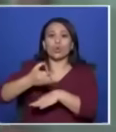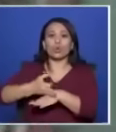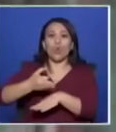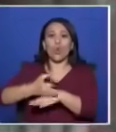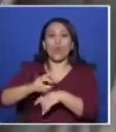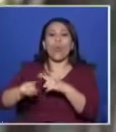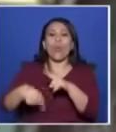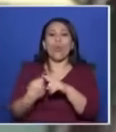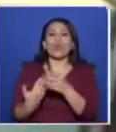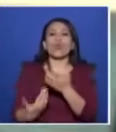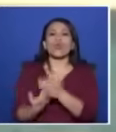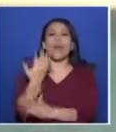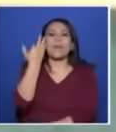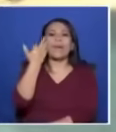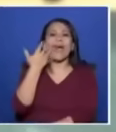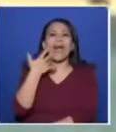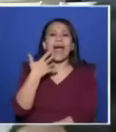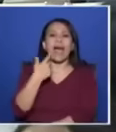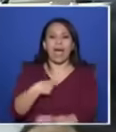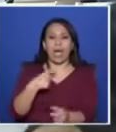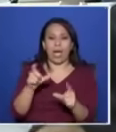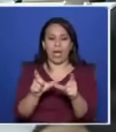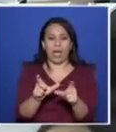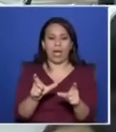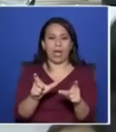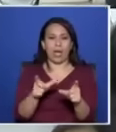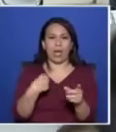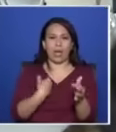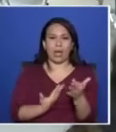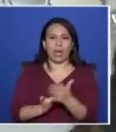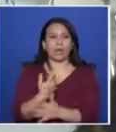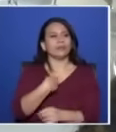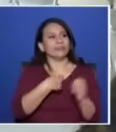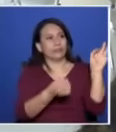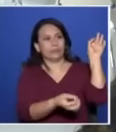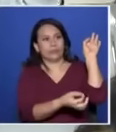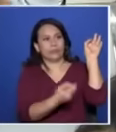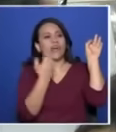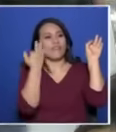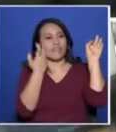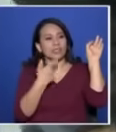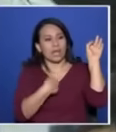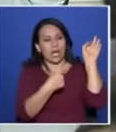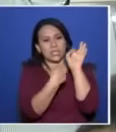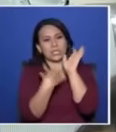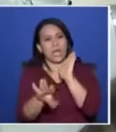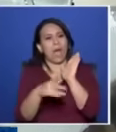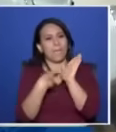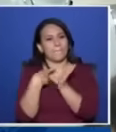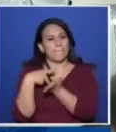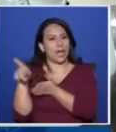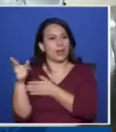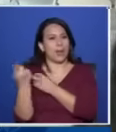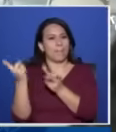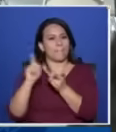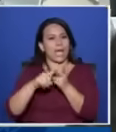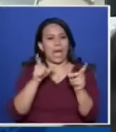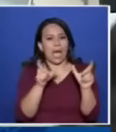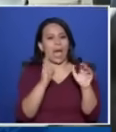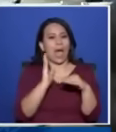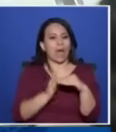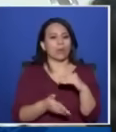para la renovación impreso y agendado hasta el 31 de diciembre de 2024 junto a la